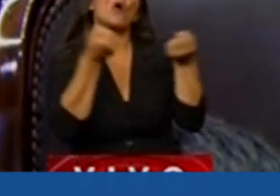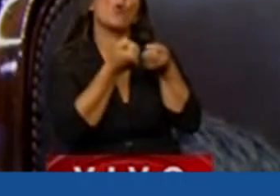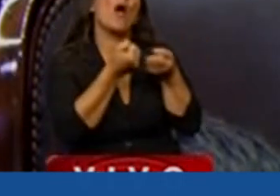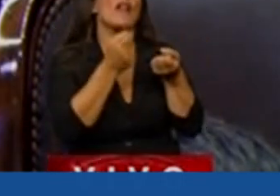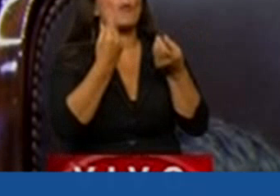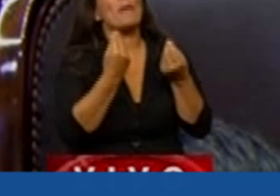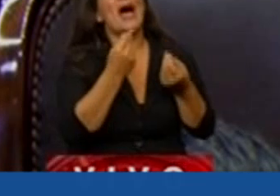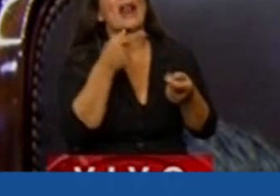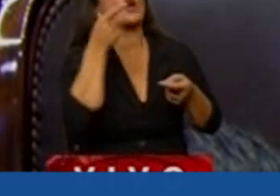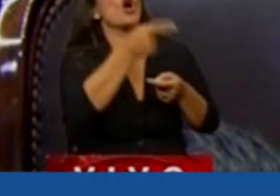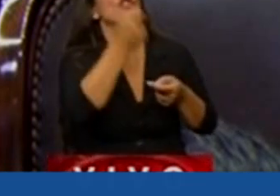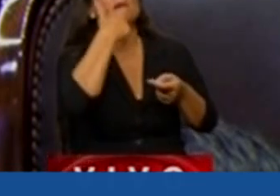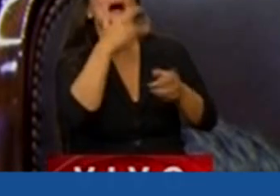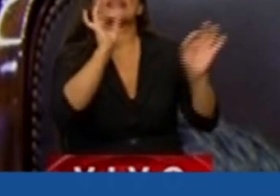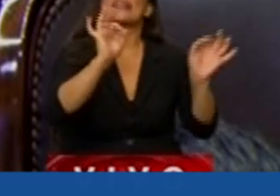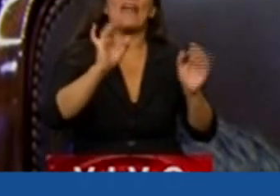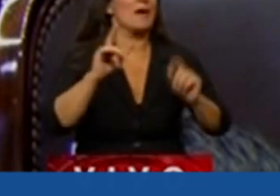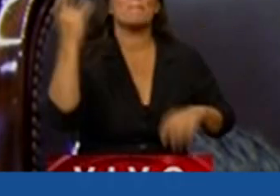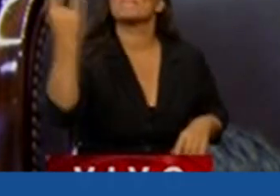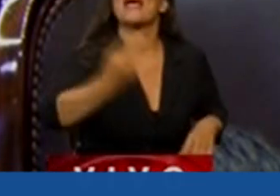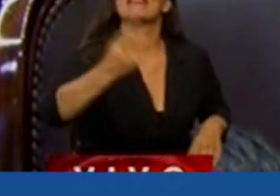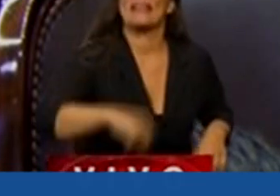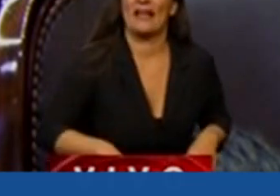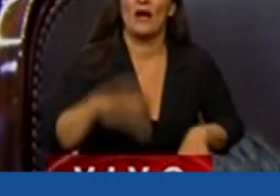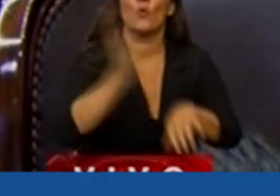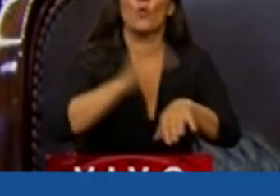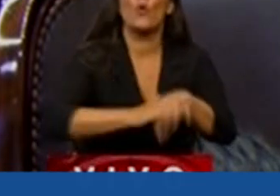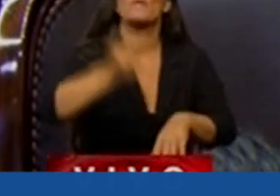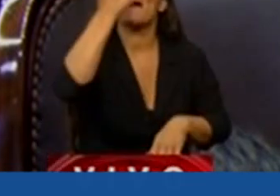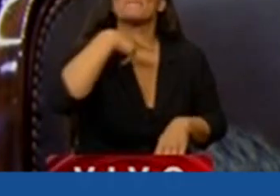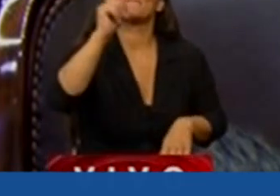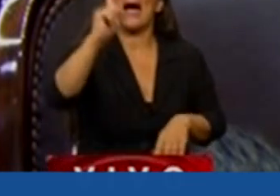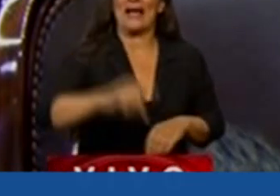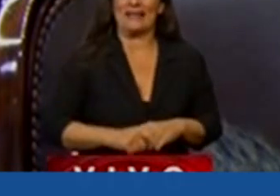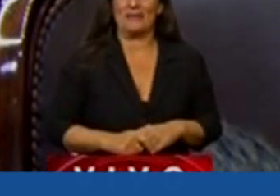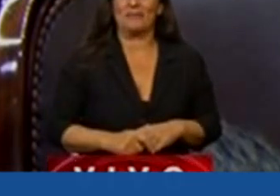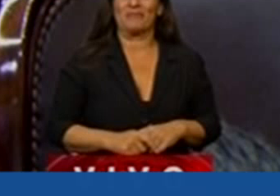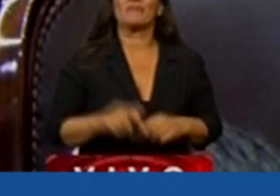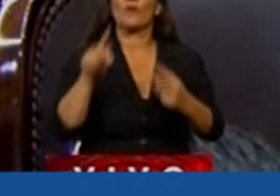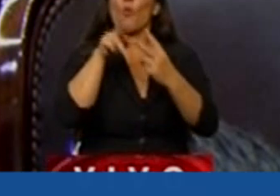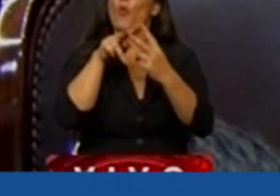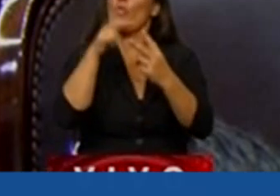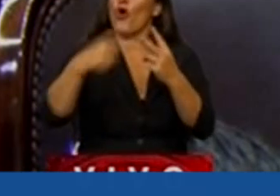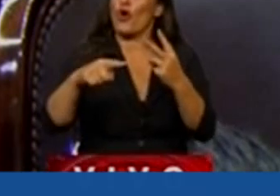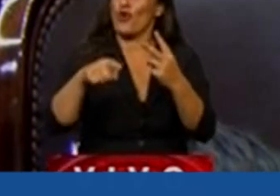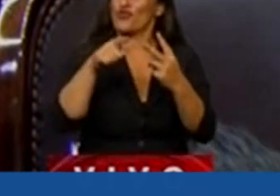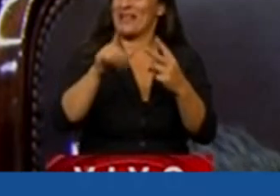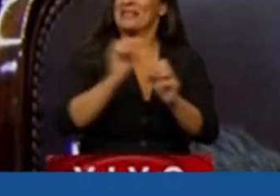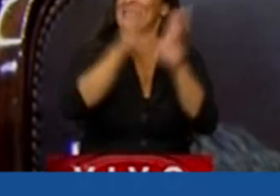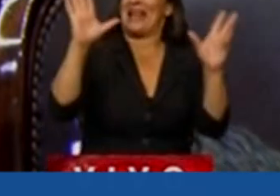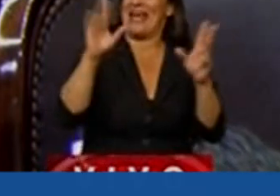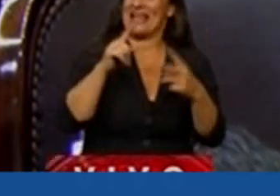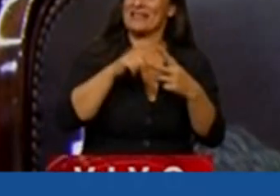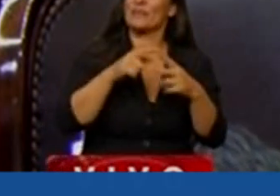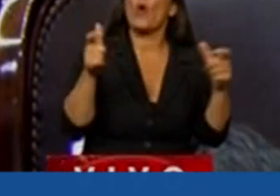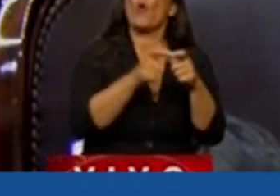Eso es mentira. Fue Macri. Y hubieron 2 procesos claramente identificados. El primero de ellos, la colocación